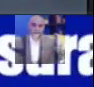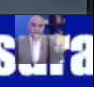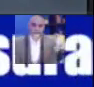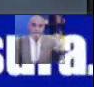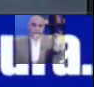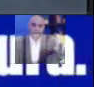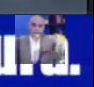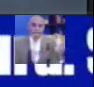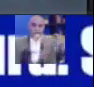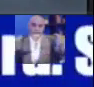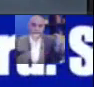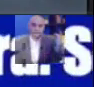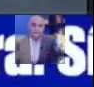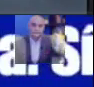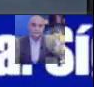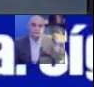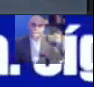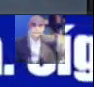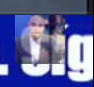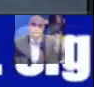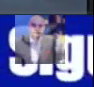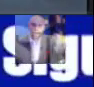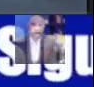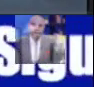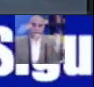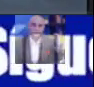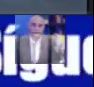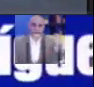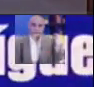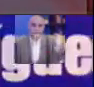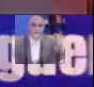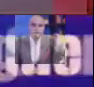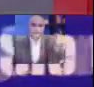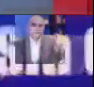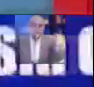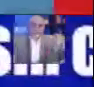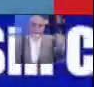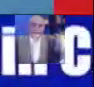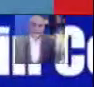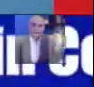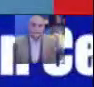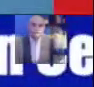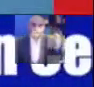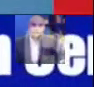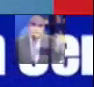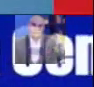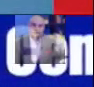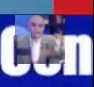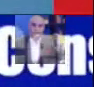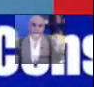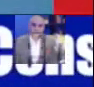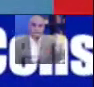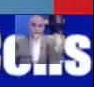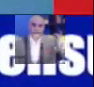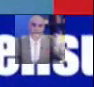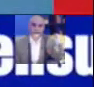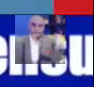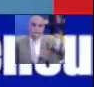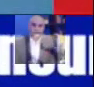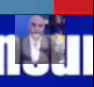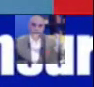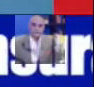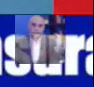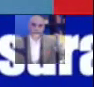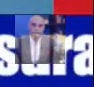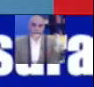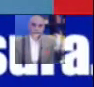hay que moverse. Esta propuesta tiene que tener un respaldo, porque no se